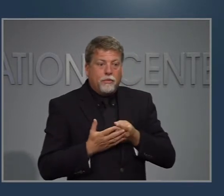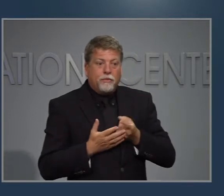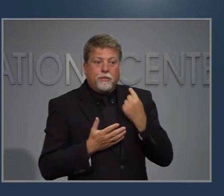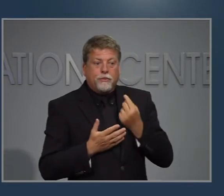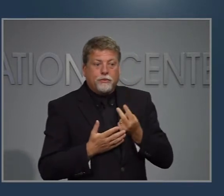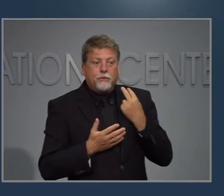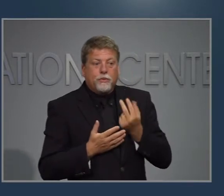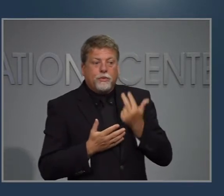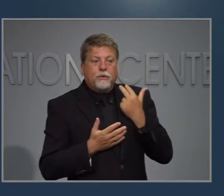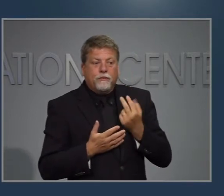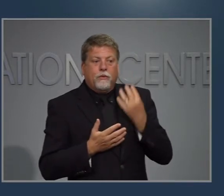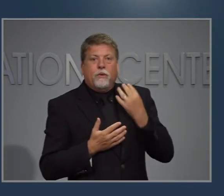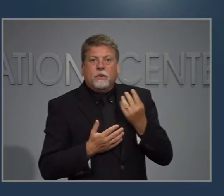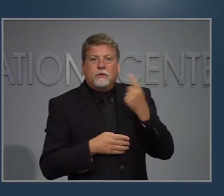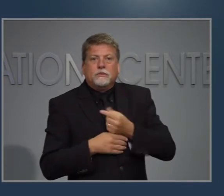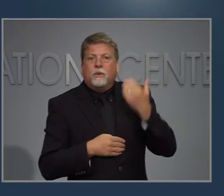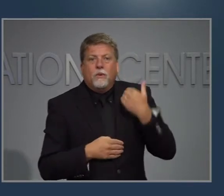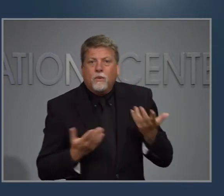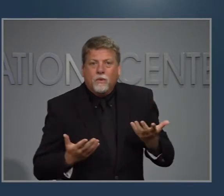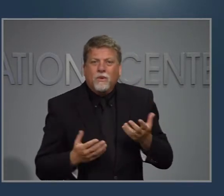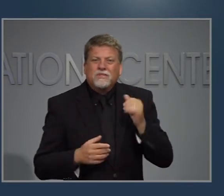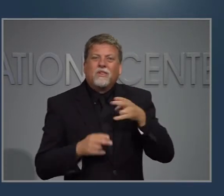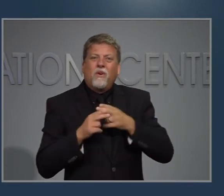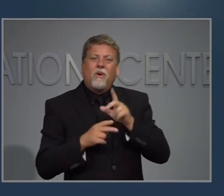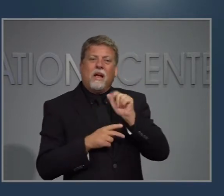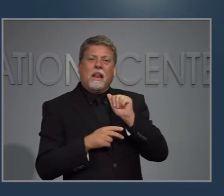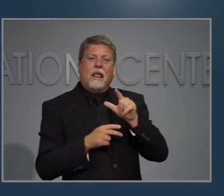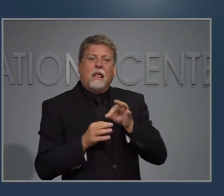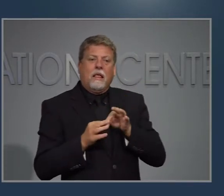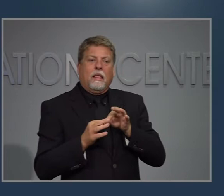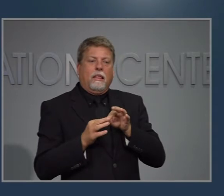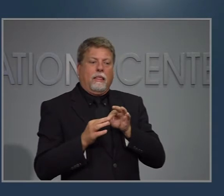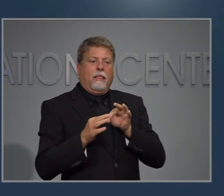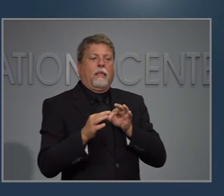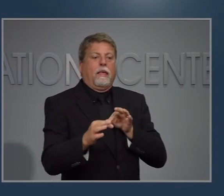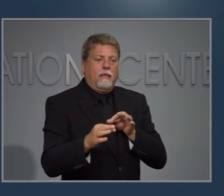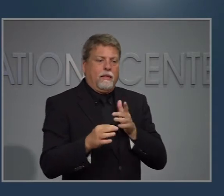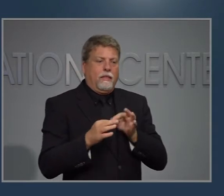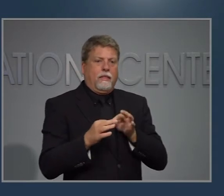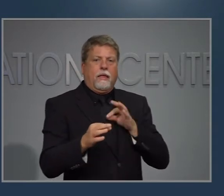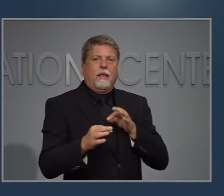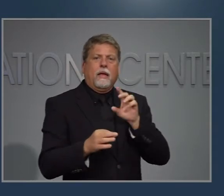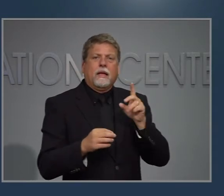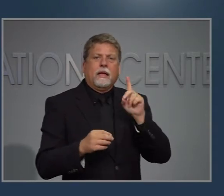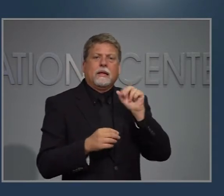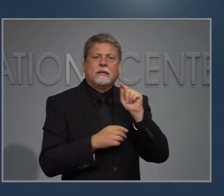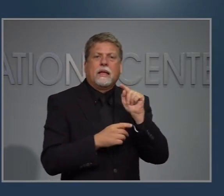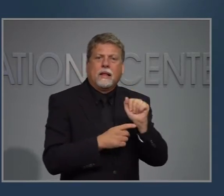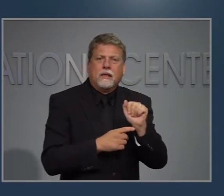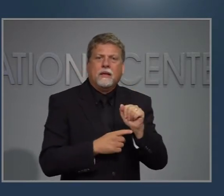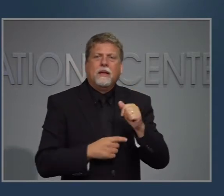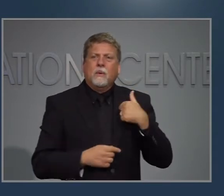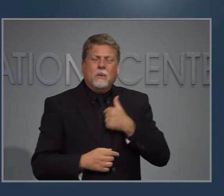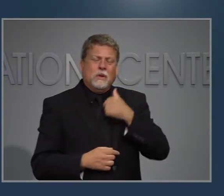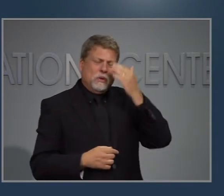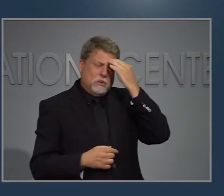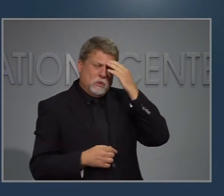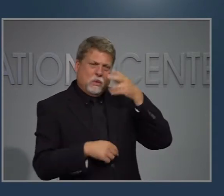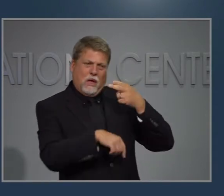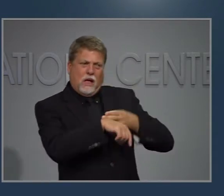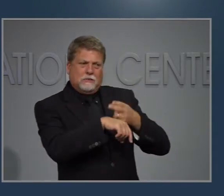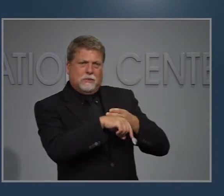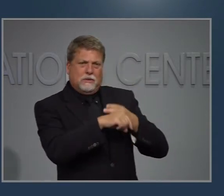va a tardar más tiempo en estabilizar que otras métricas. Cuando vimos que los casos empezaron a nivelar,